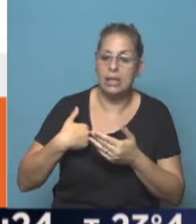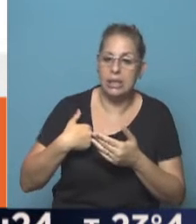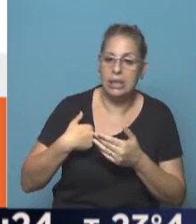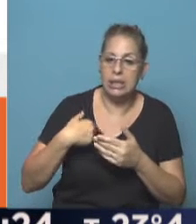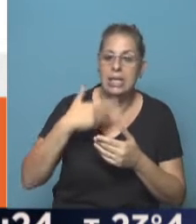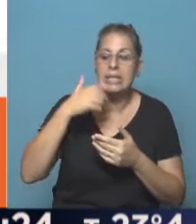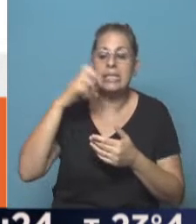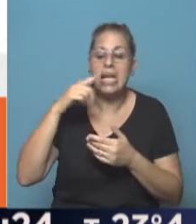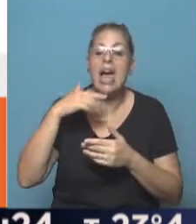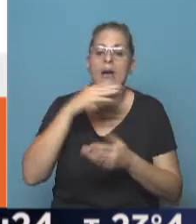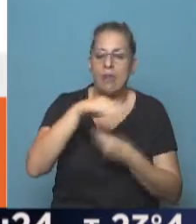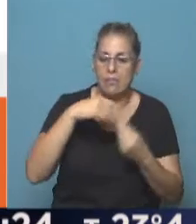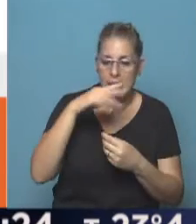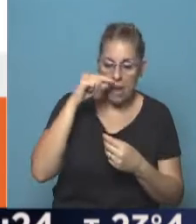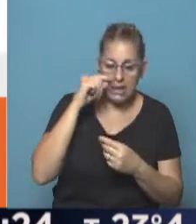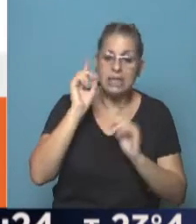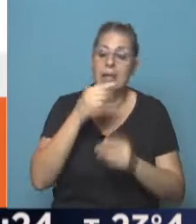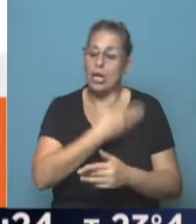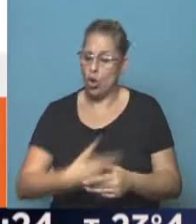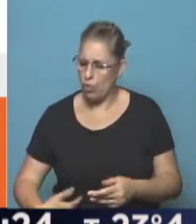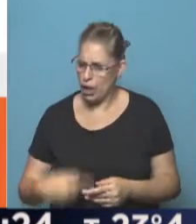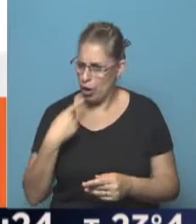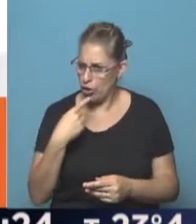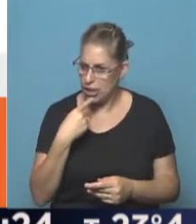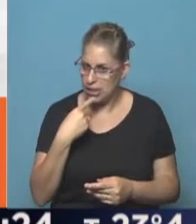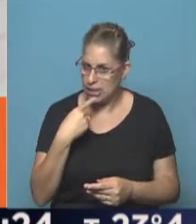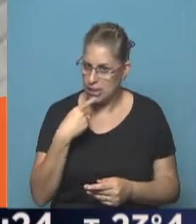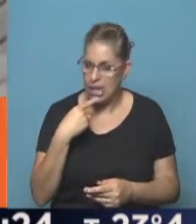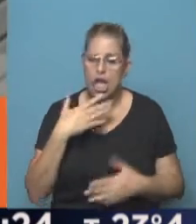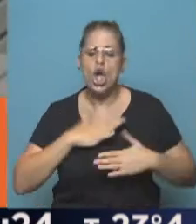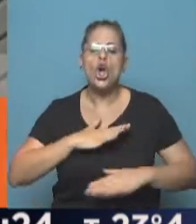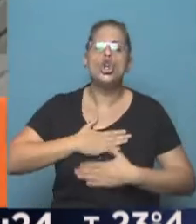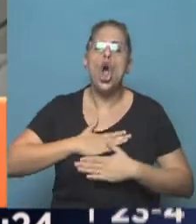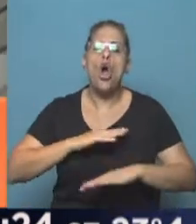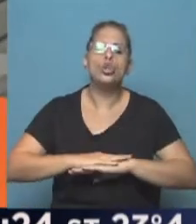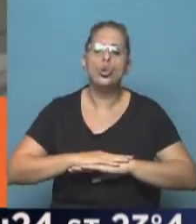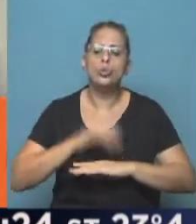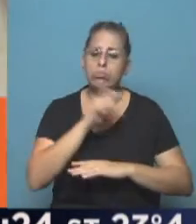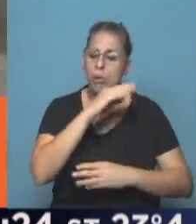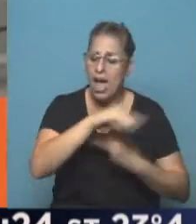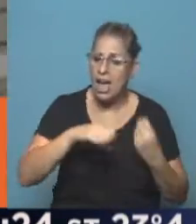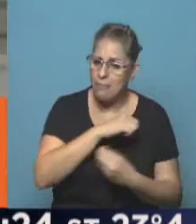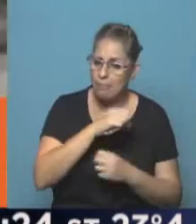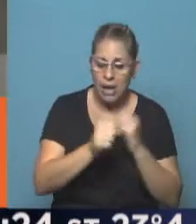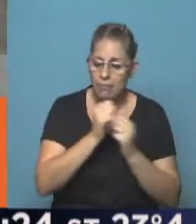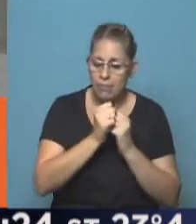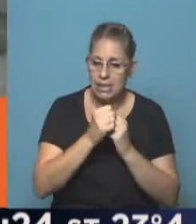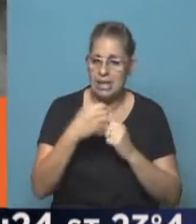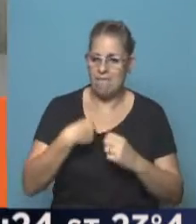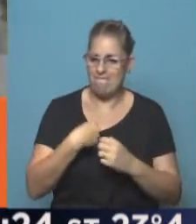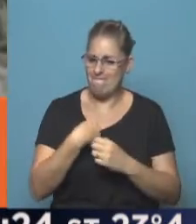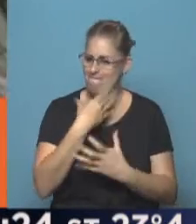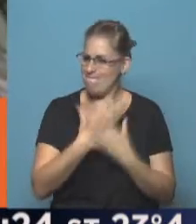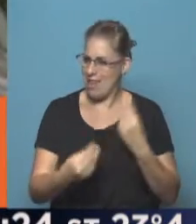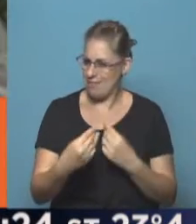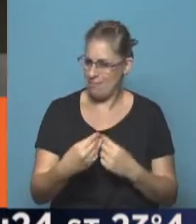firma que lo tenía del Grupo Macri, y el Estado, donde calificó a la conducta de la empresa de mala fe procesal y